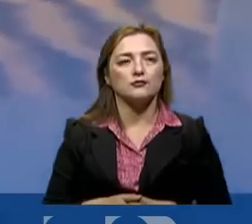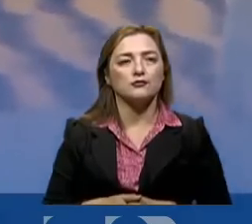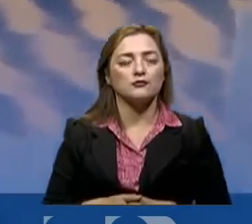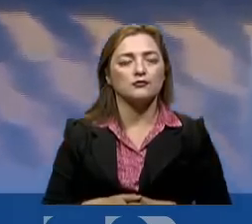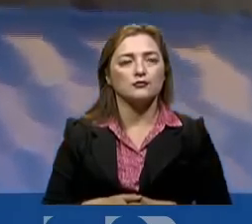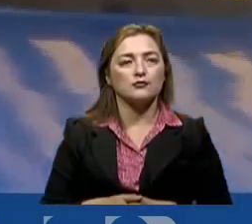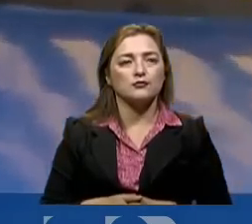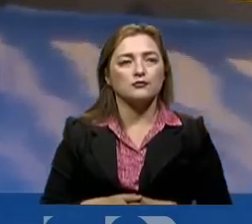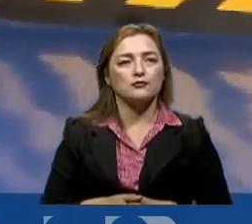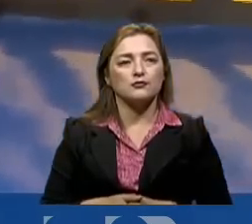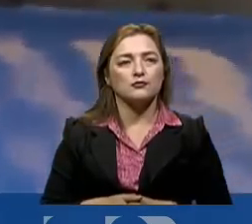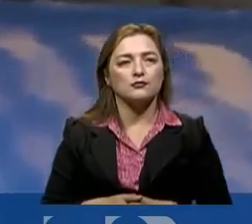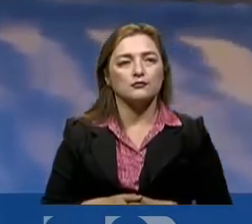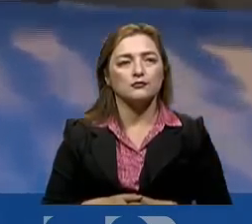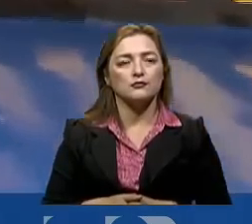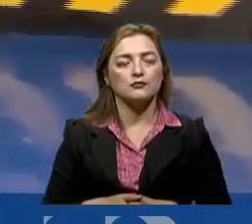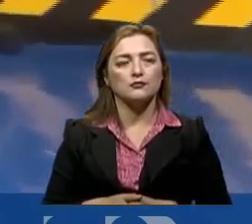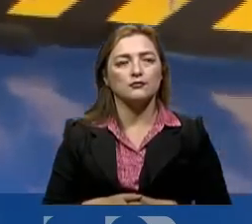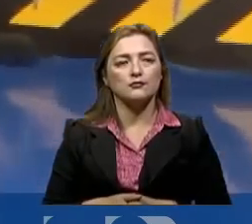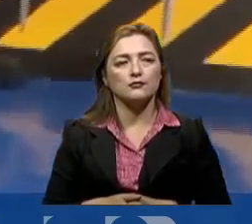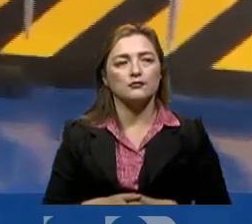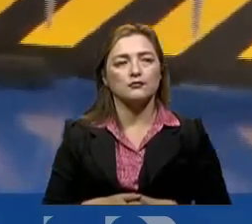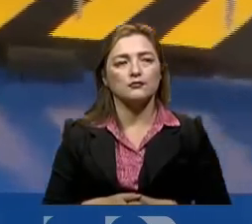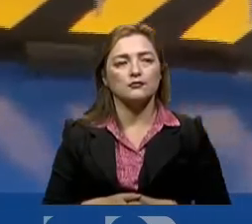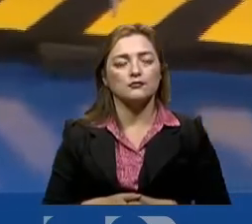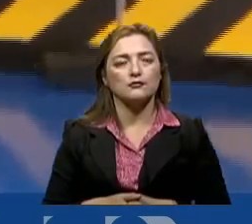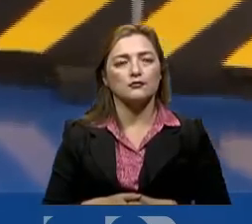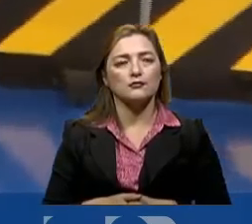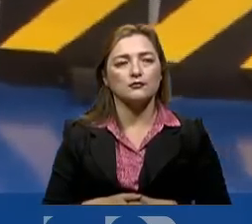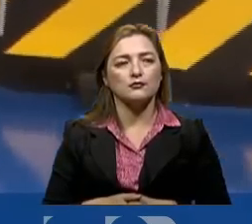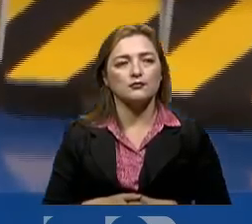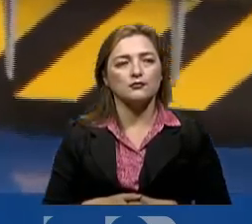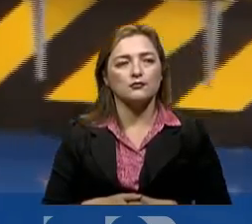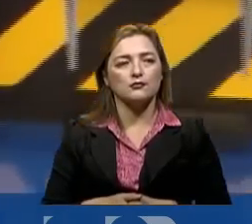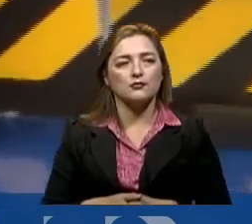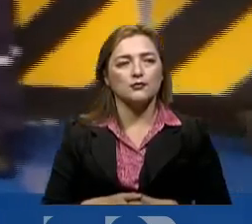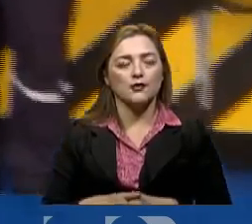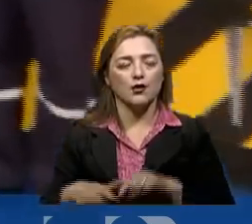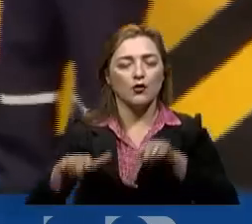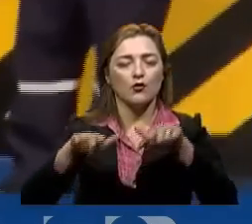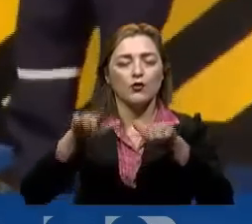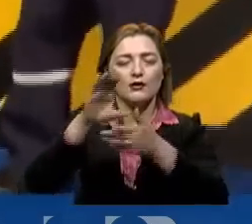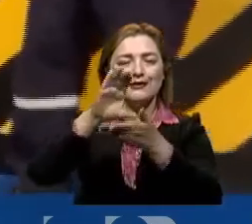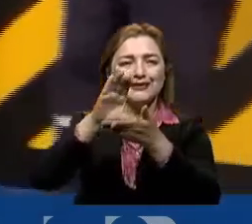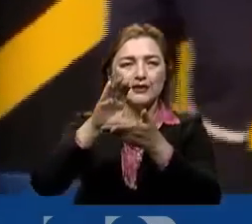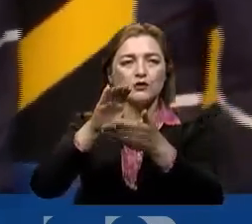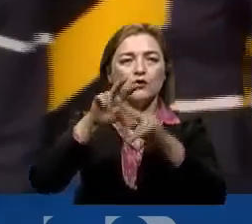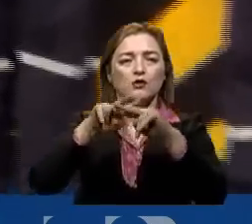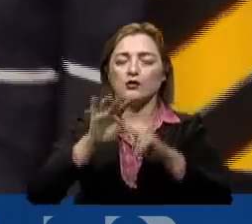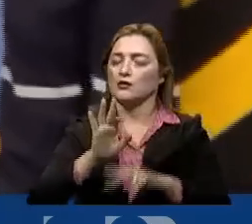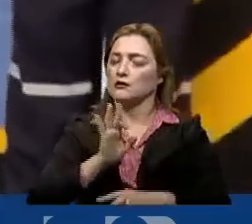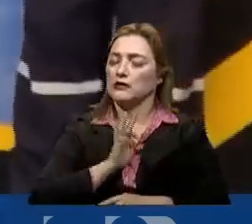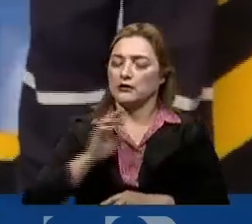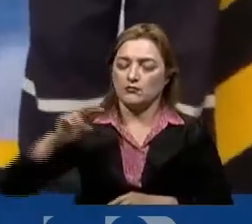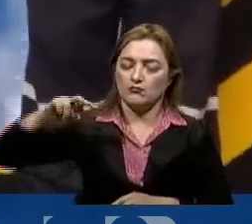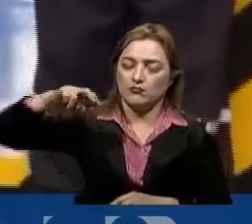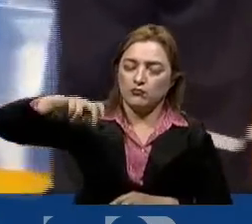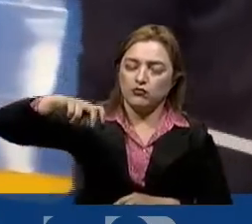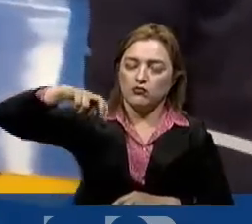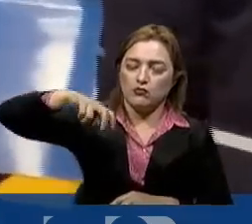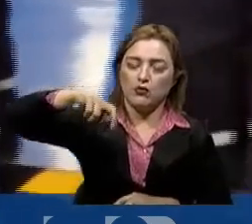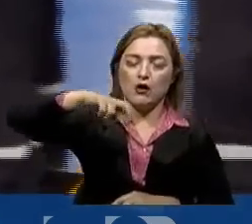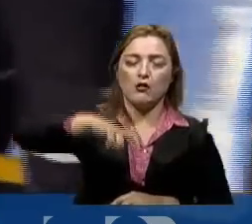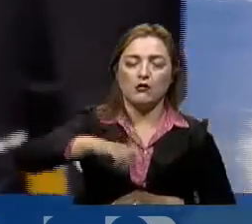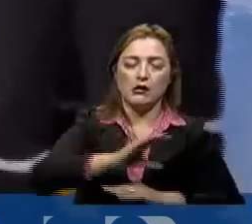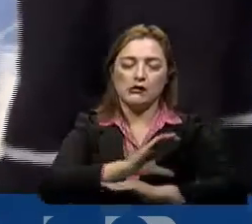en este sitio. Vamos a bajar un poco la rampa. Recordemos, en este centro de revisión técnica vehicular hay 2 pisos